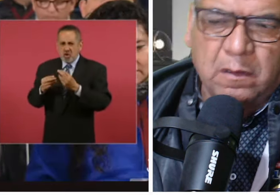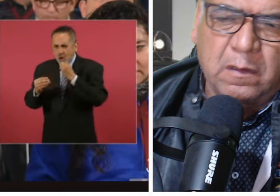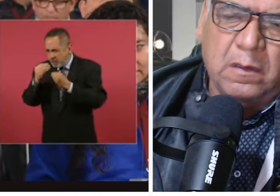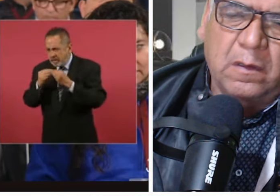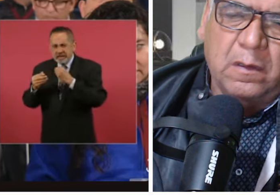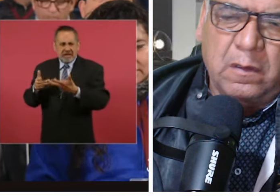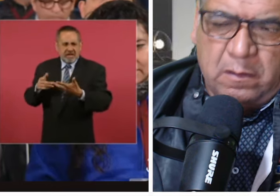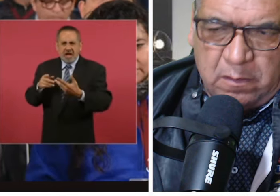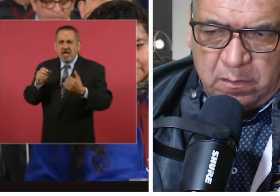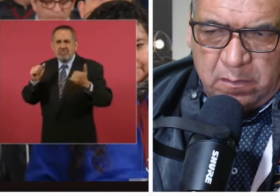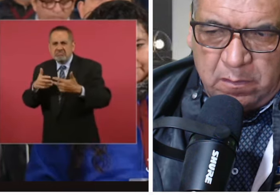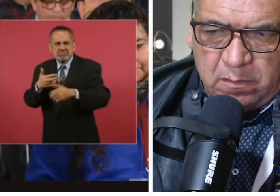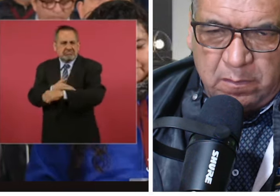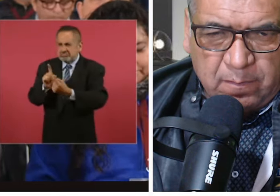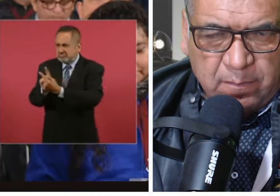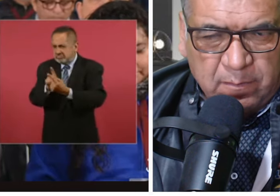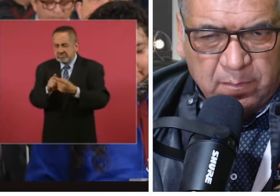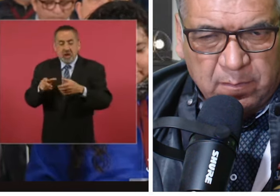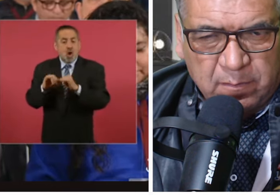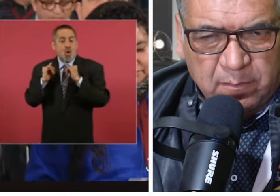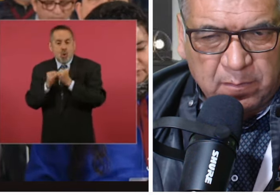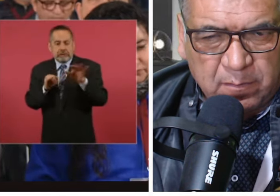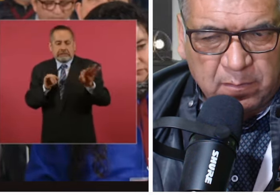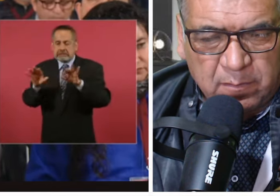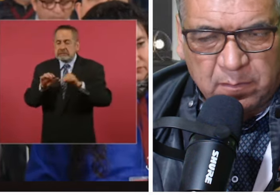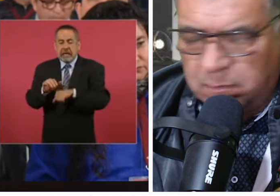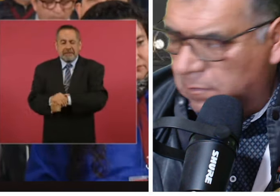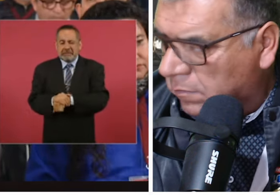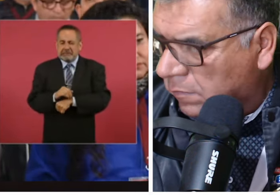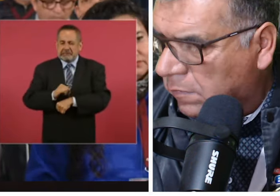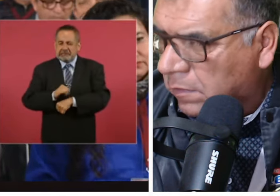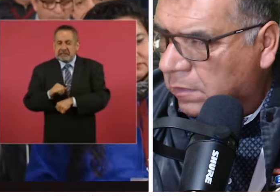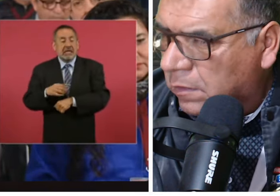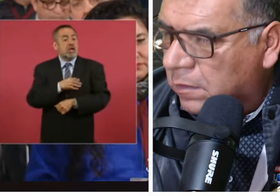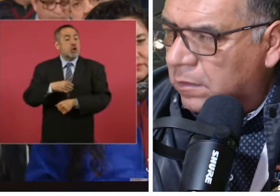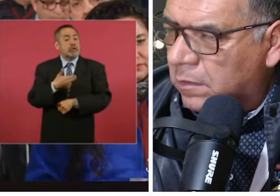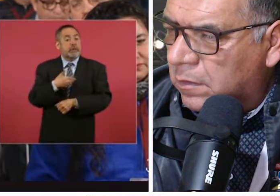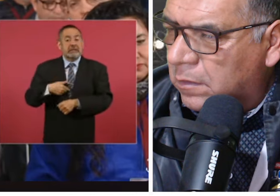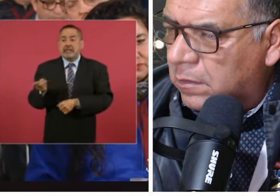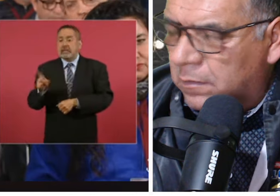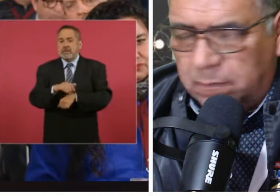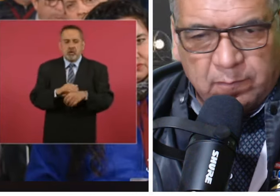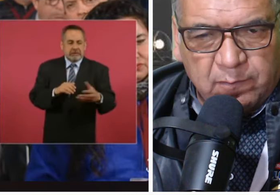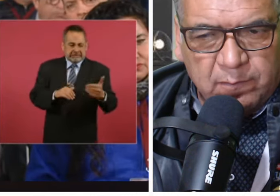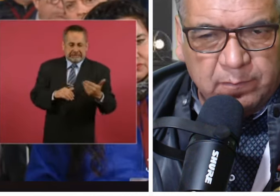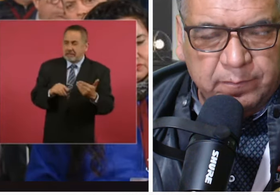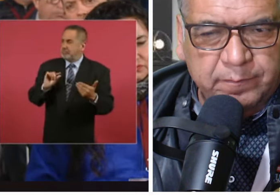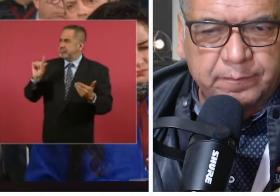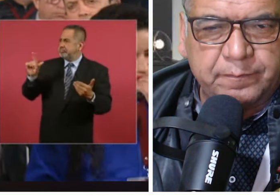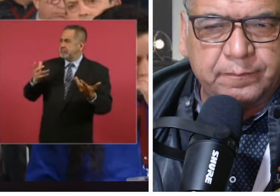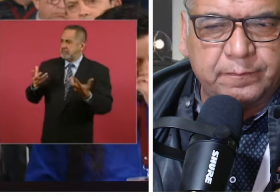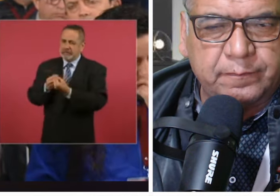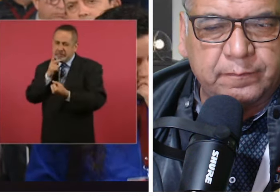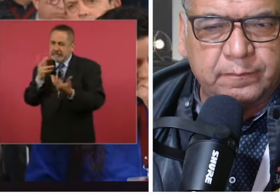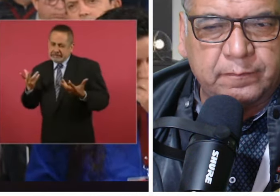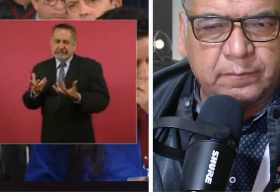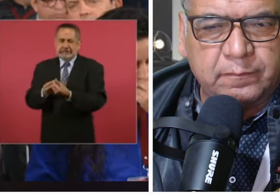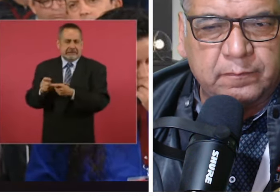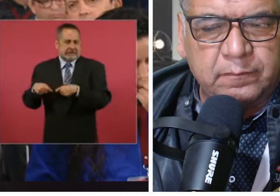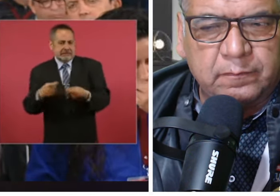comidas, encuentros, junta a los íntimos amigos de los hijos del presidente con altos funcionarios del gobierno de su papá para que